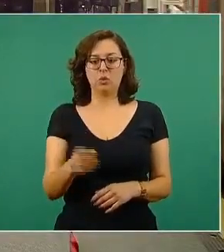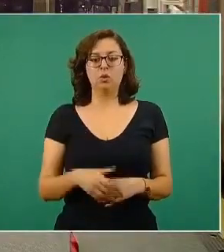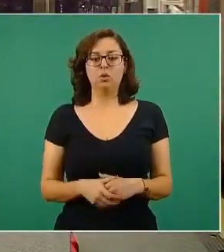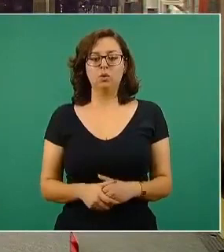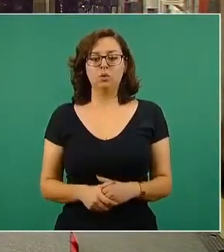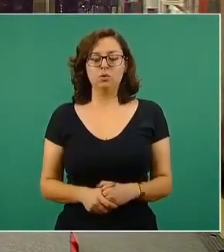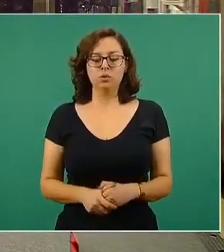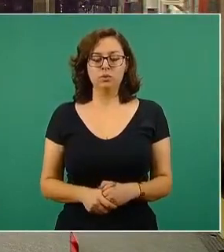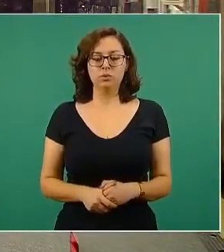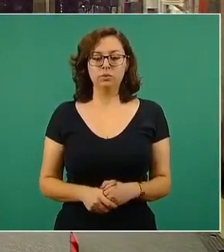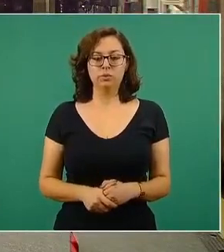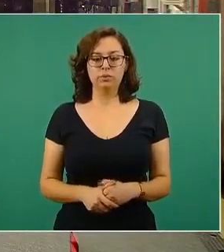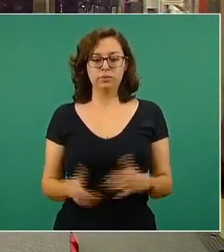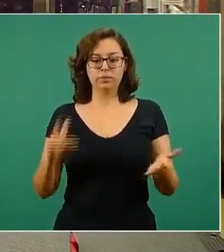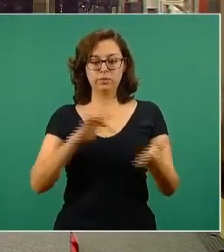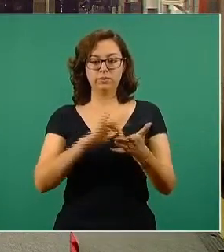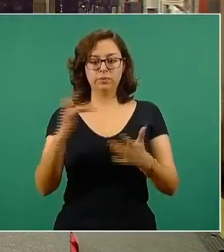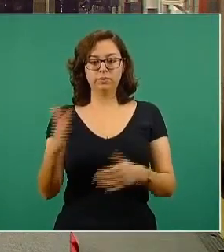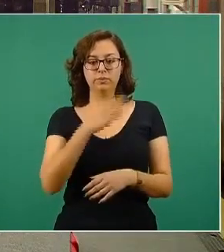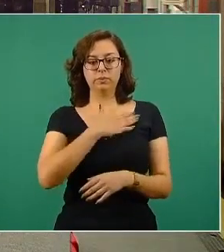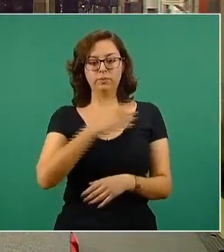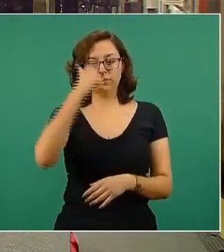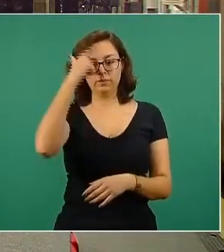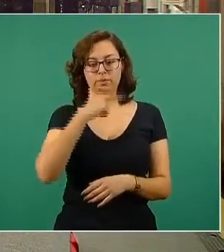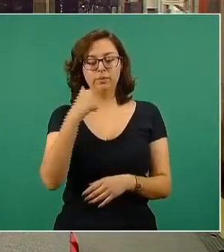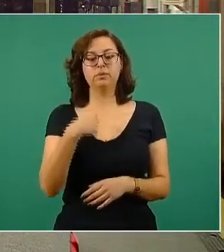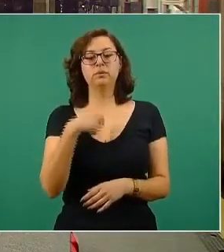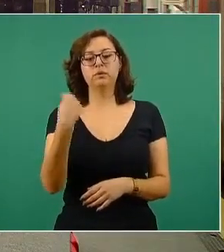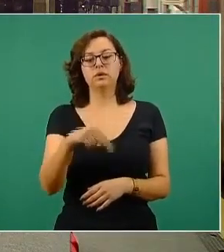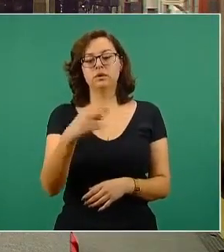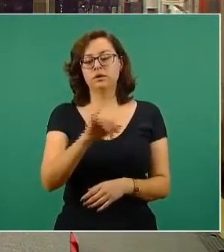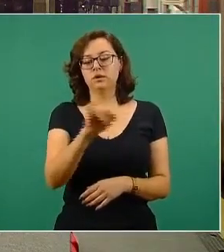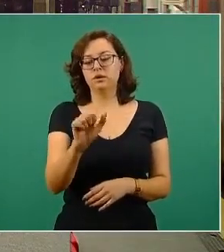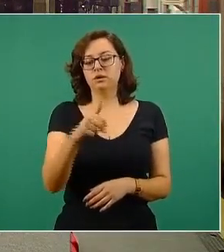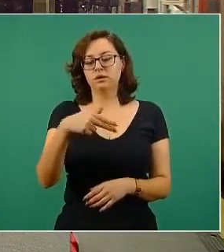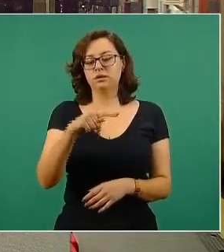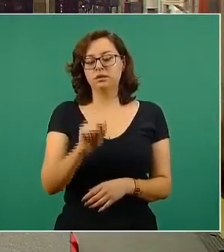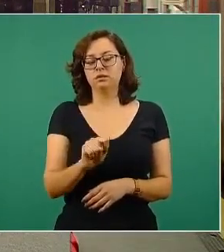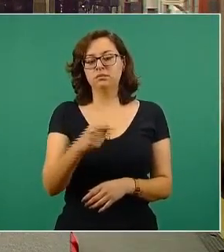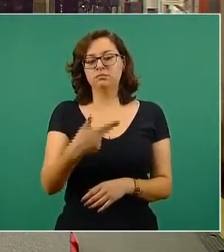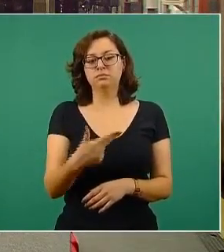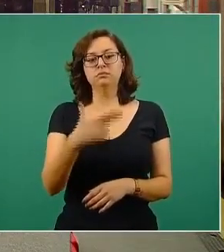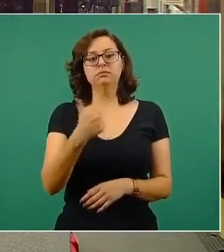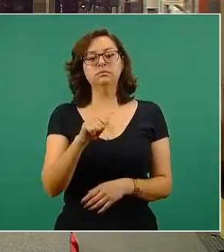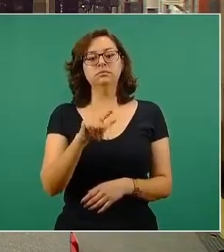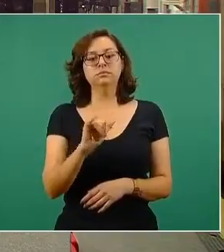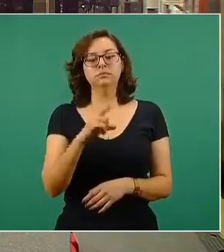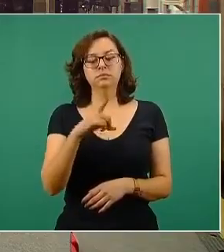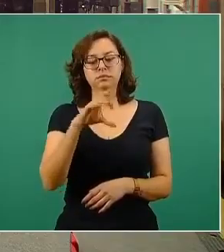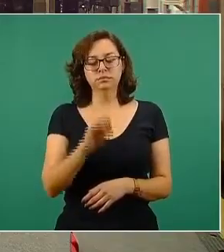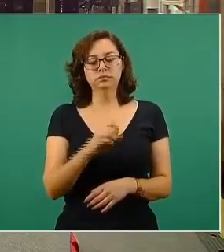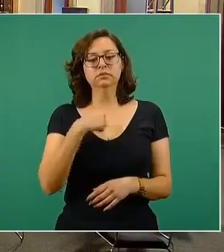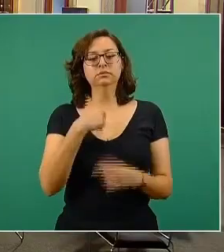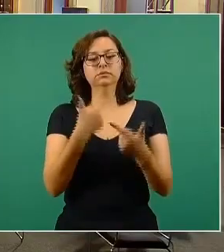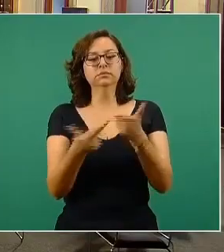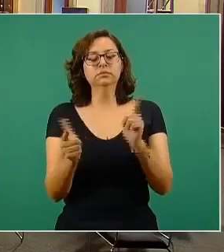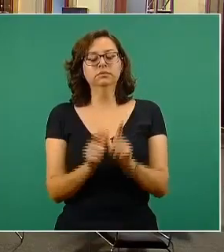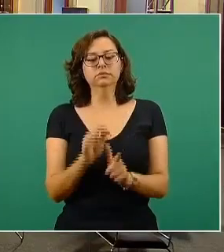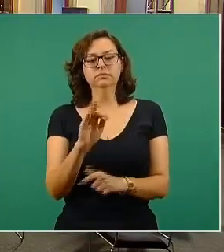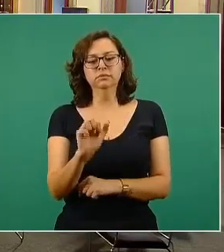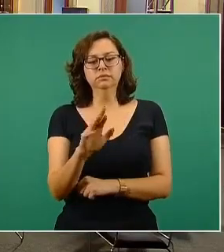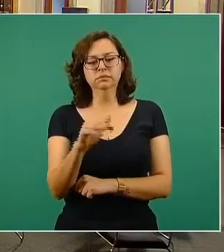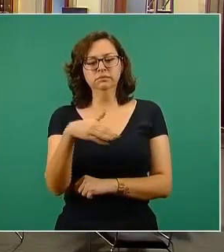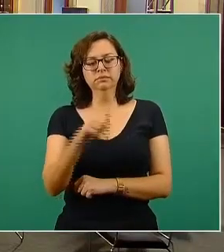Farma. Gracias, doctor. Buenas noches. Janet Galindo, de Mundo Farma. A la redacción han llegado varias preguntas